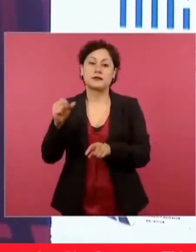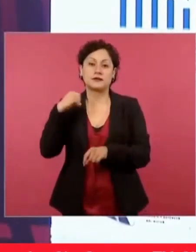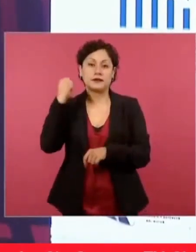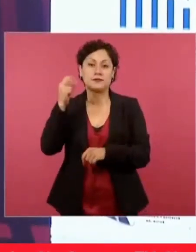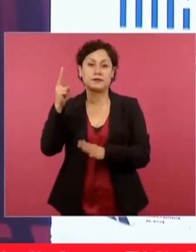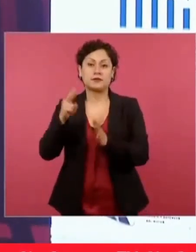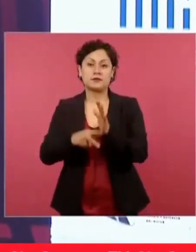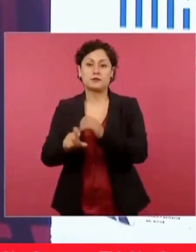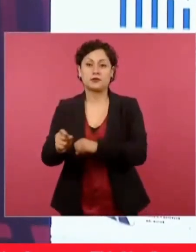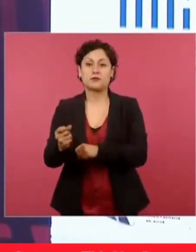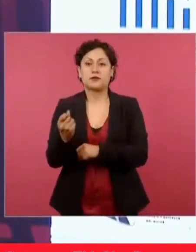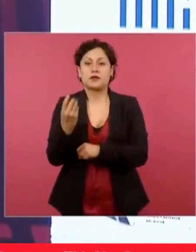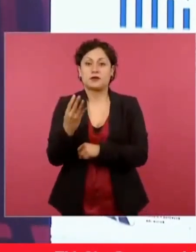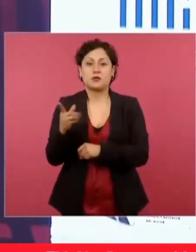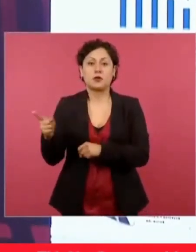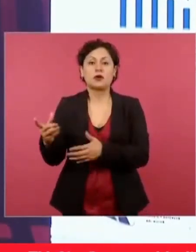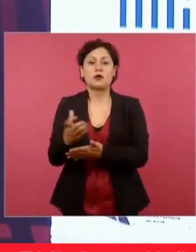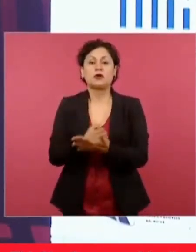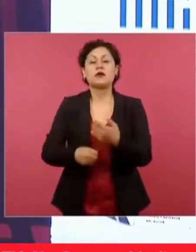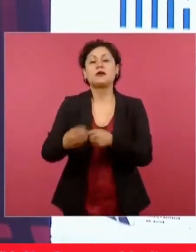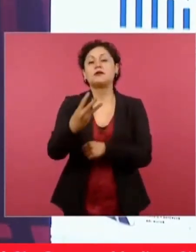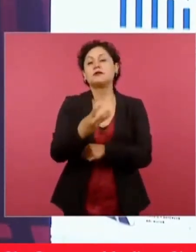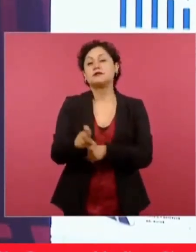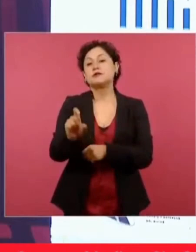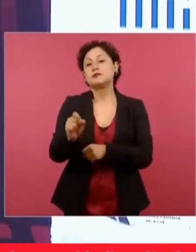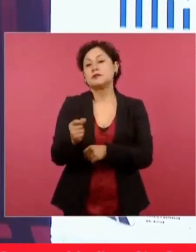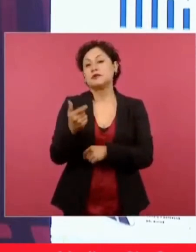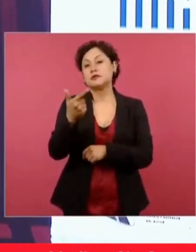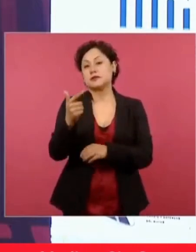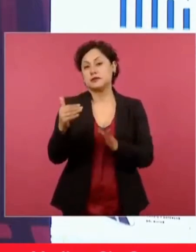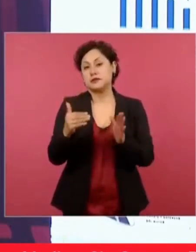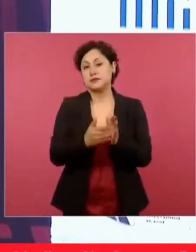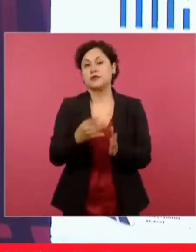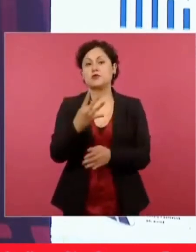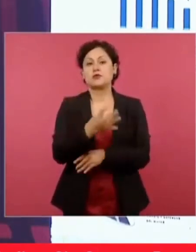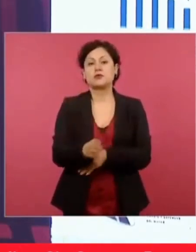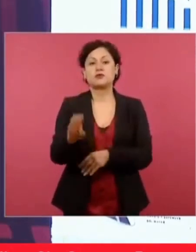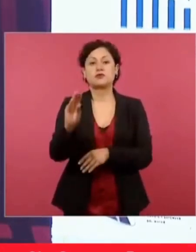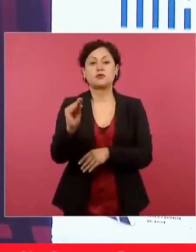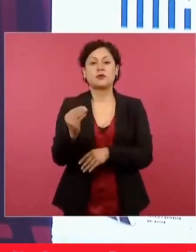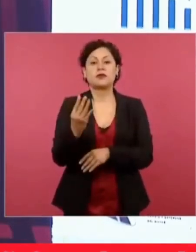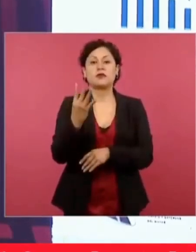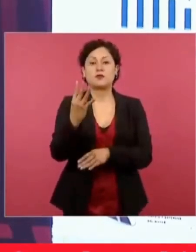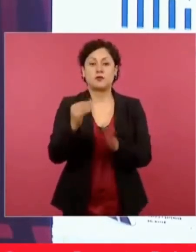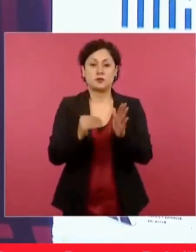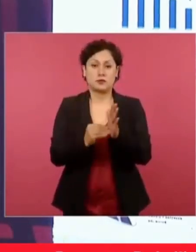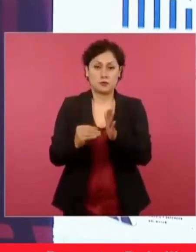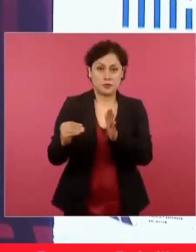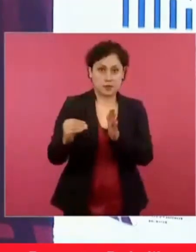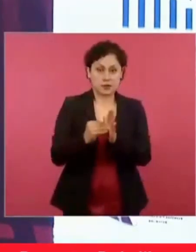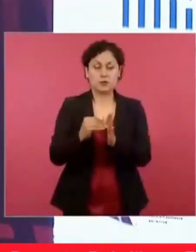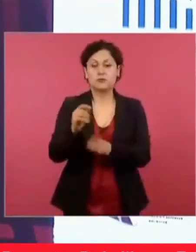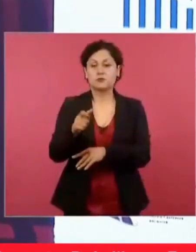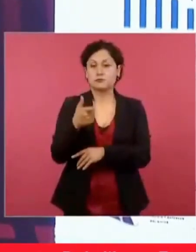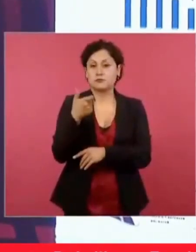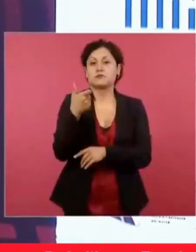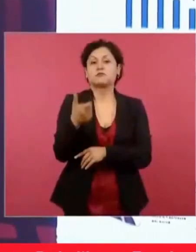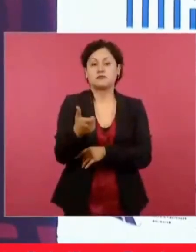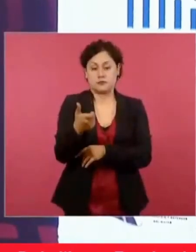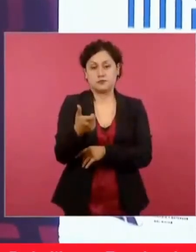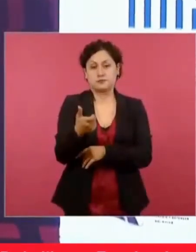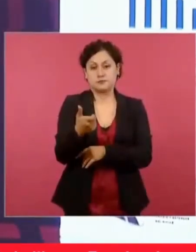es de 327,4 194 millones de pesos que